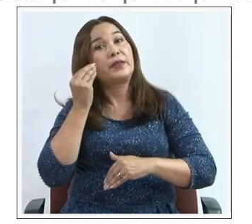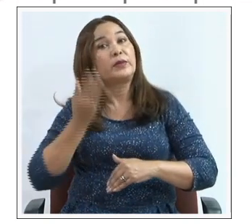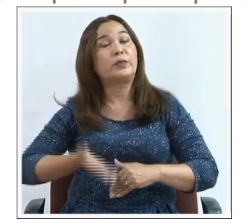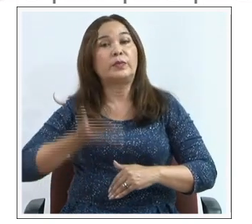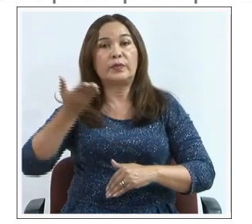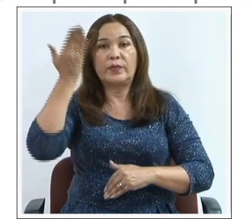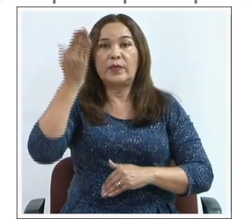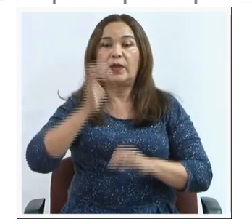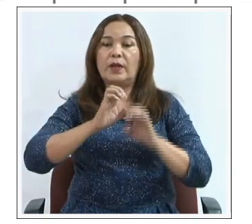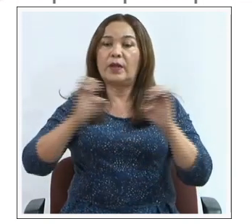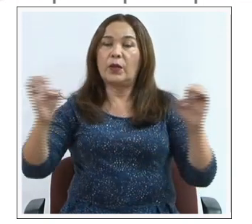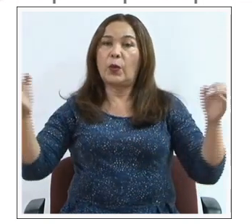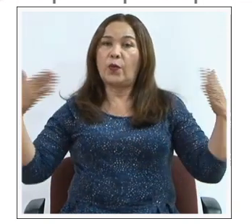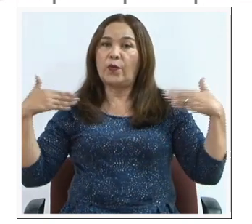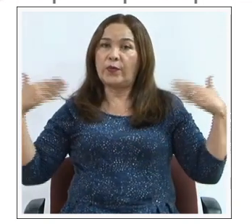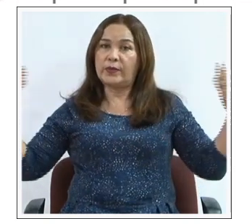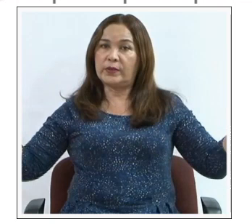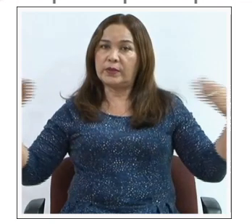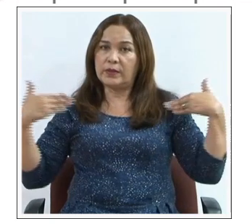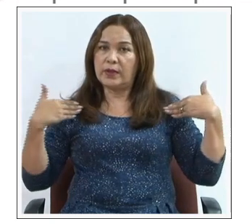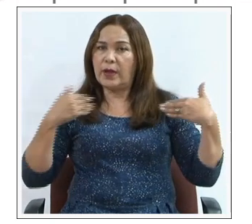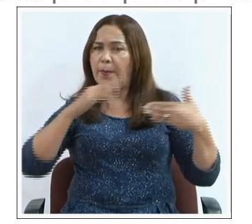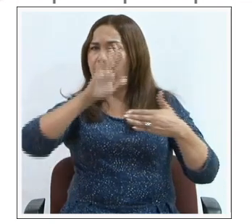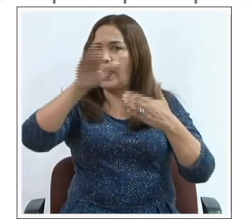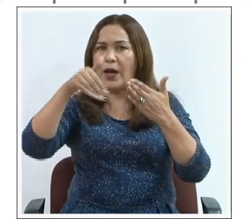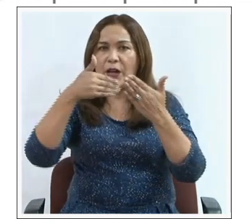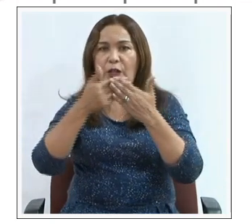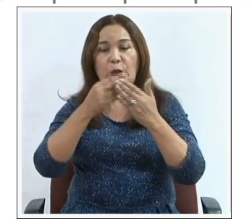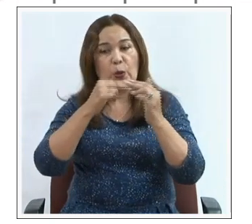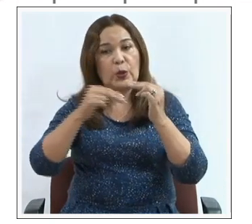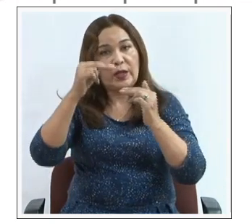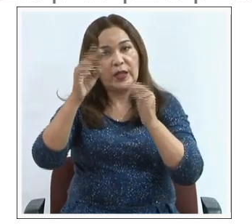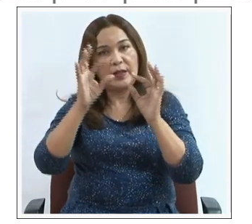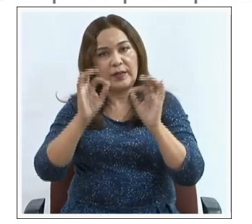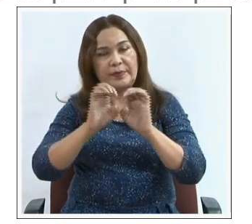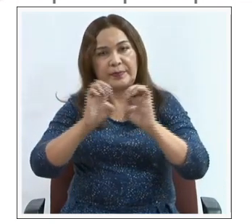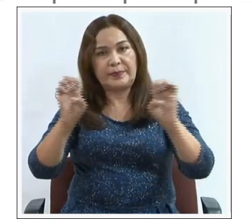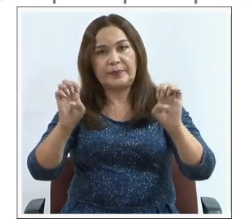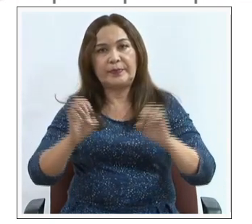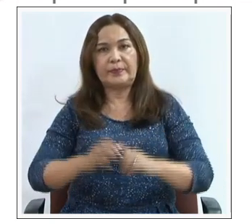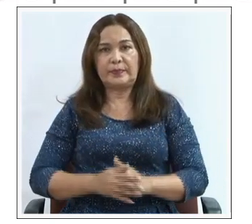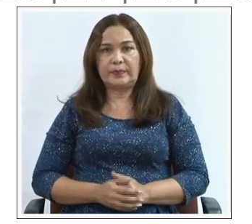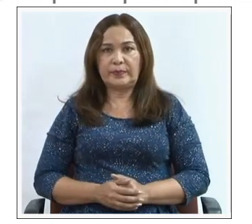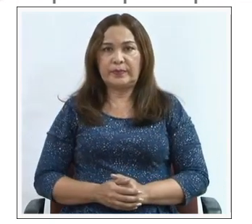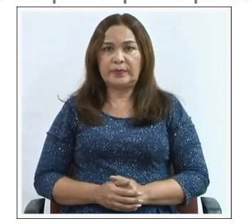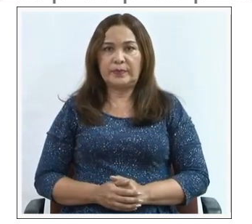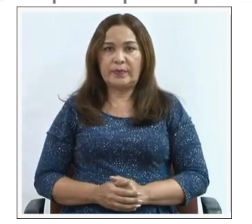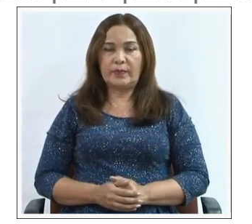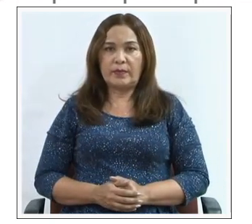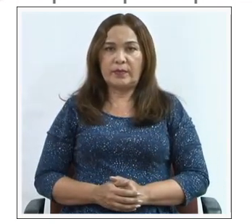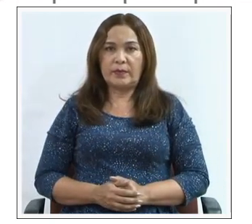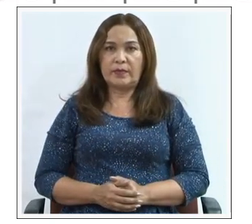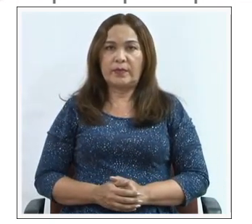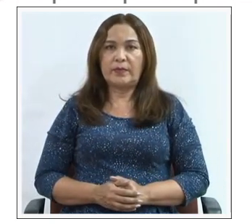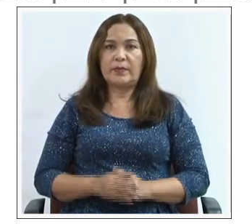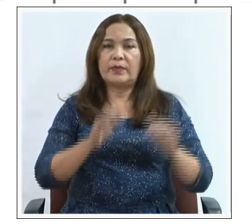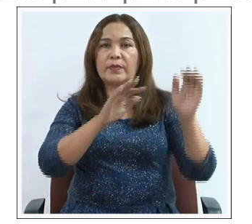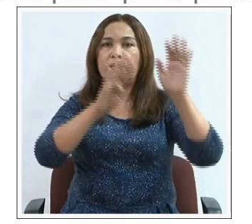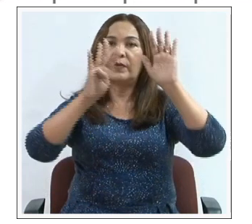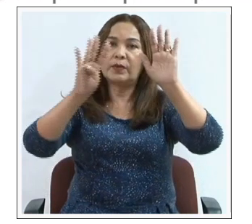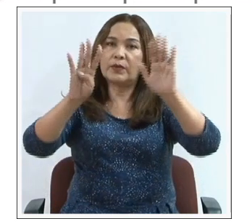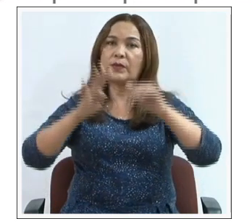en educación física para todos los niveles y modalidades día